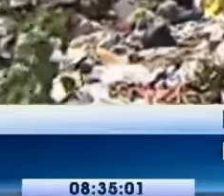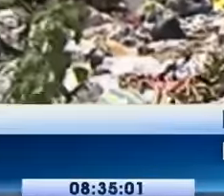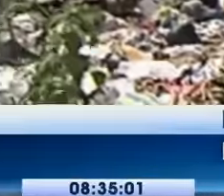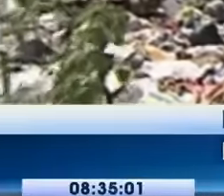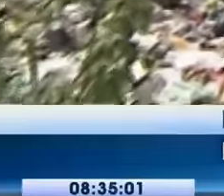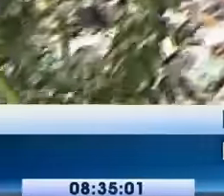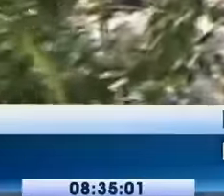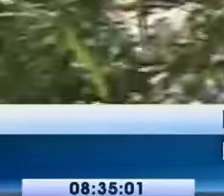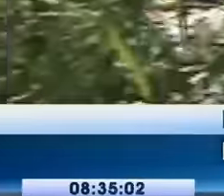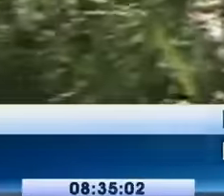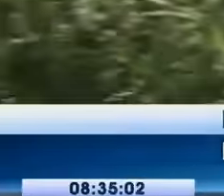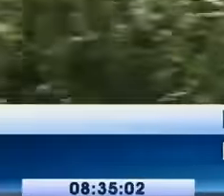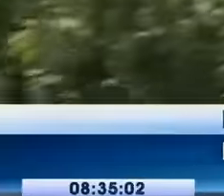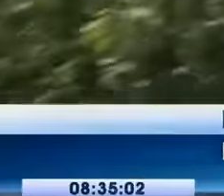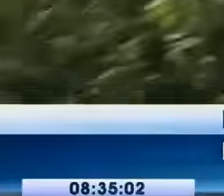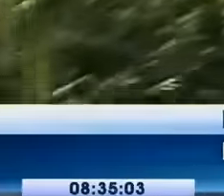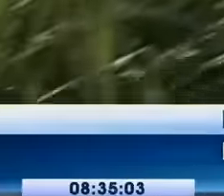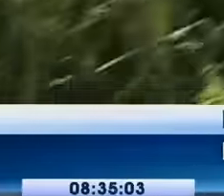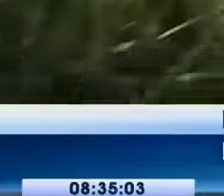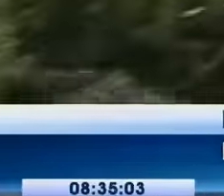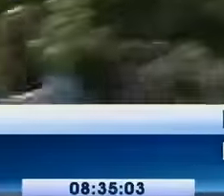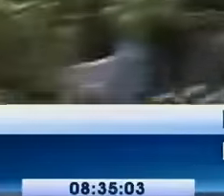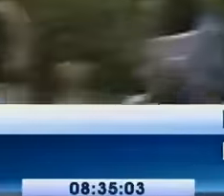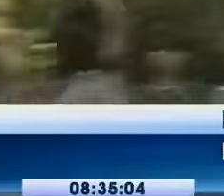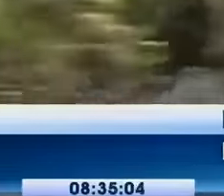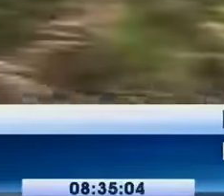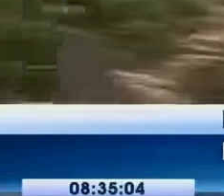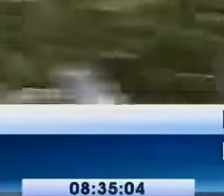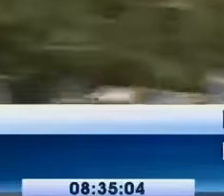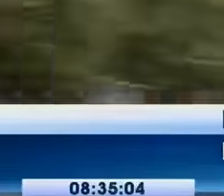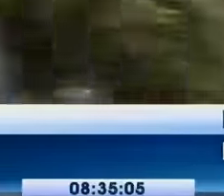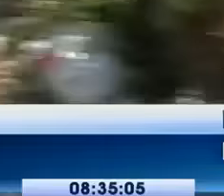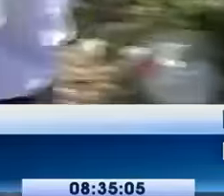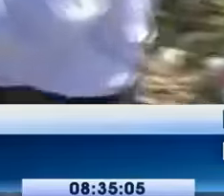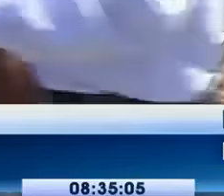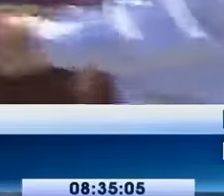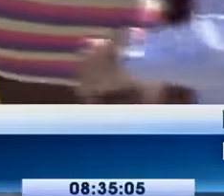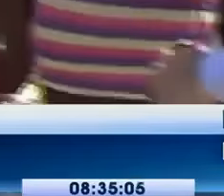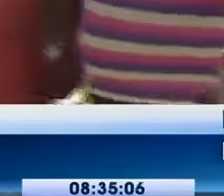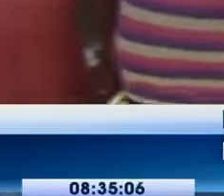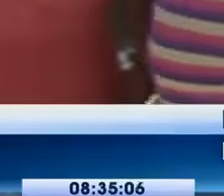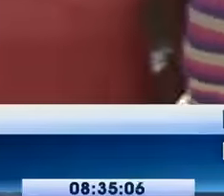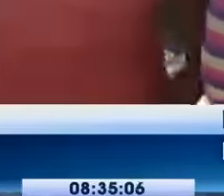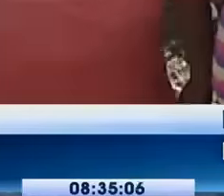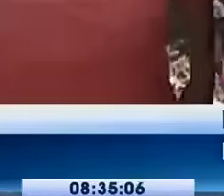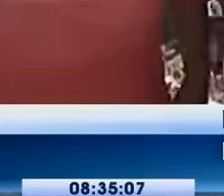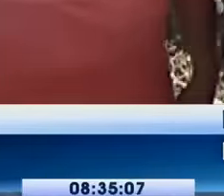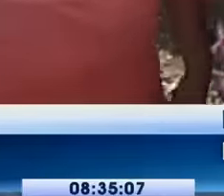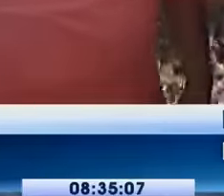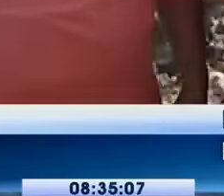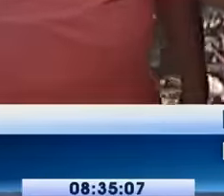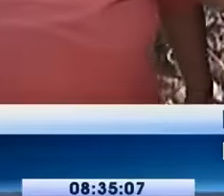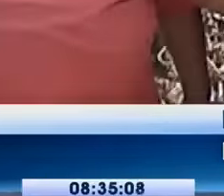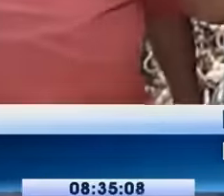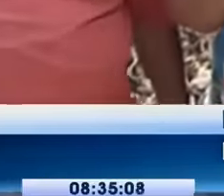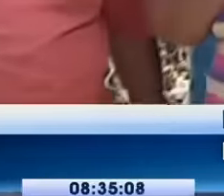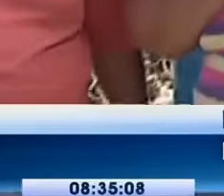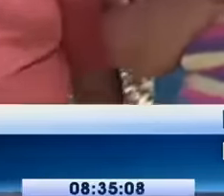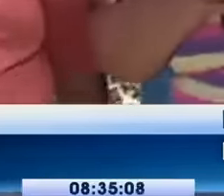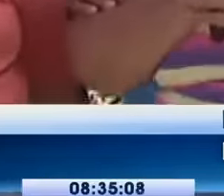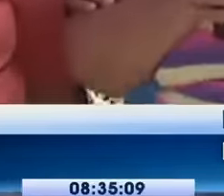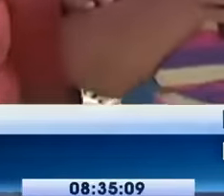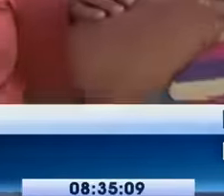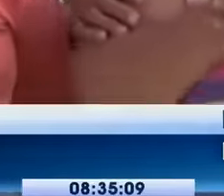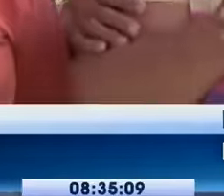nuestro llamado. Vamos inmediatamente a conversar también con los moradores del sector. Señora, ¿está solucionando acá el tema